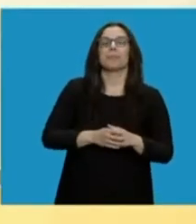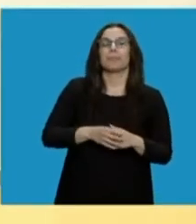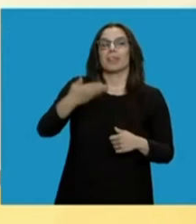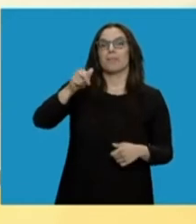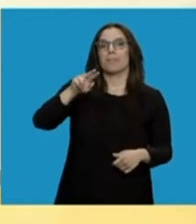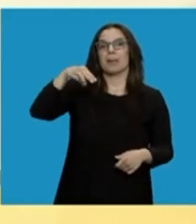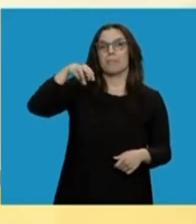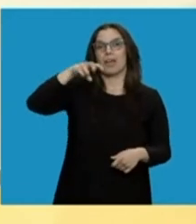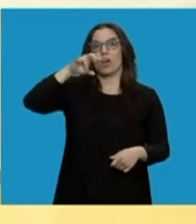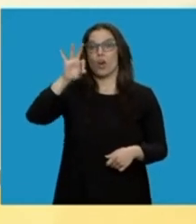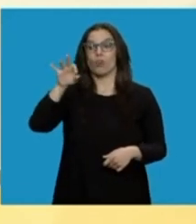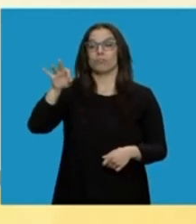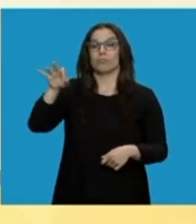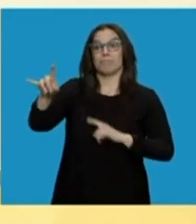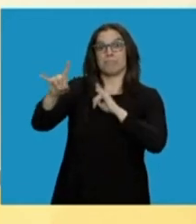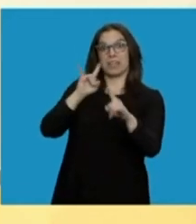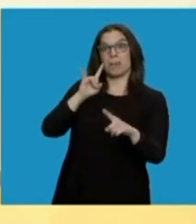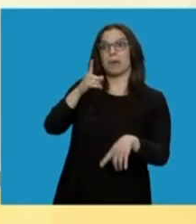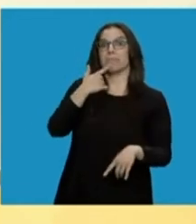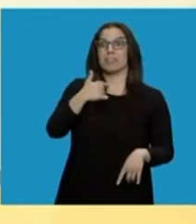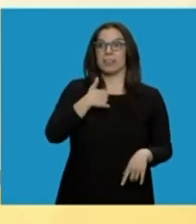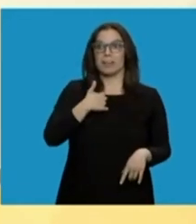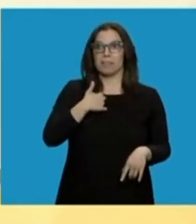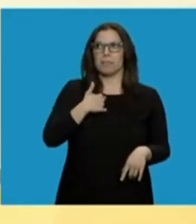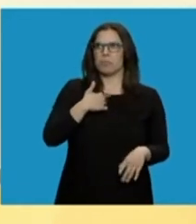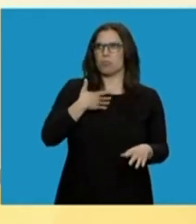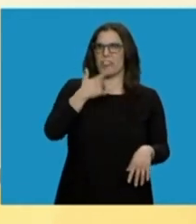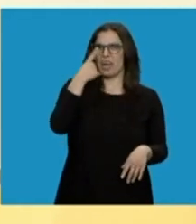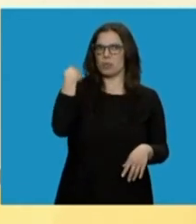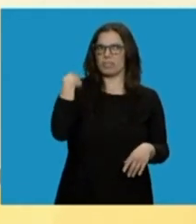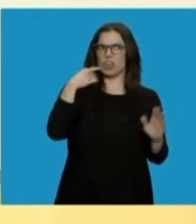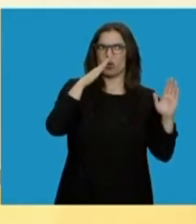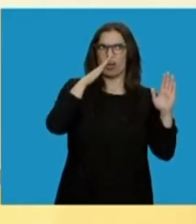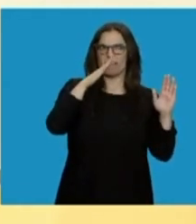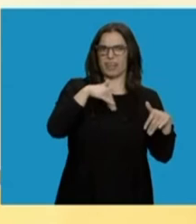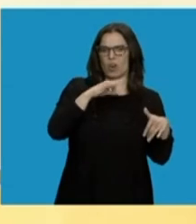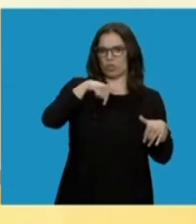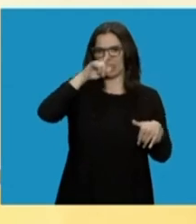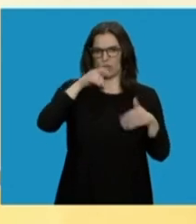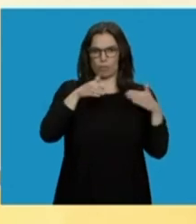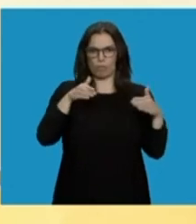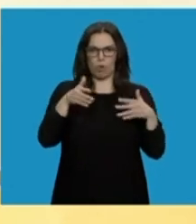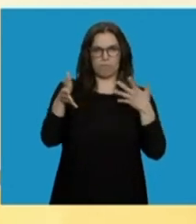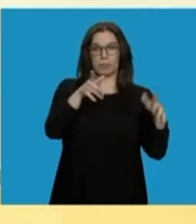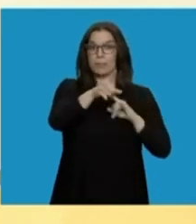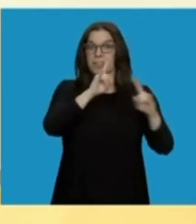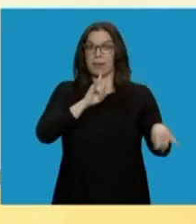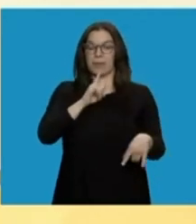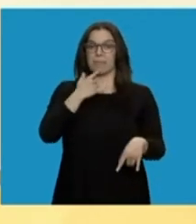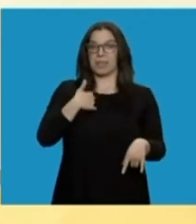Bermejo para darme la noticia, pues yo no sé si fue a finales del año pasado o a primeros del de este, pues él